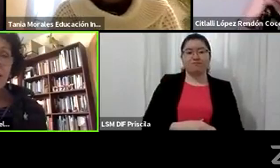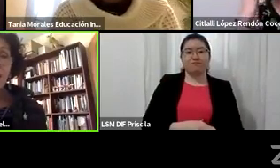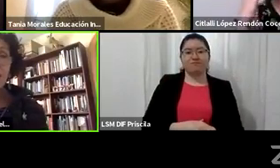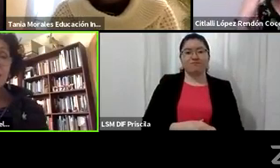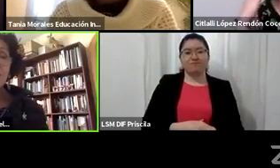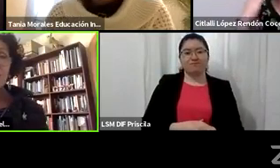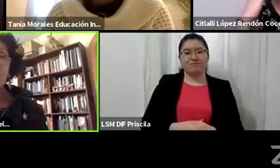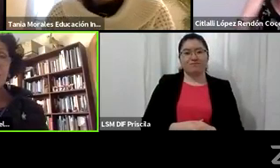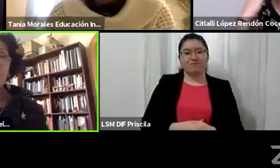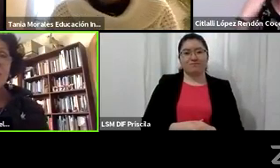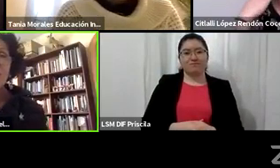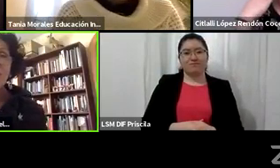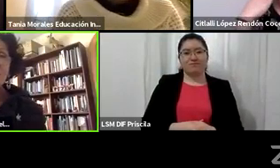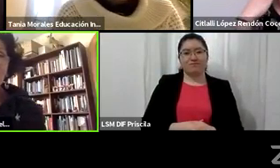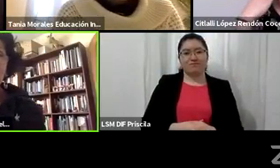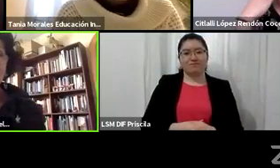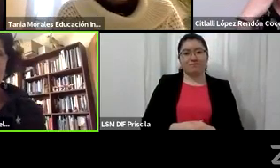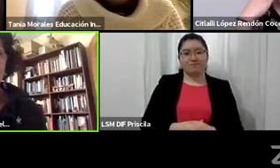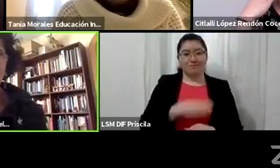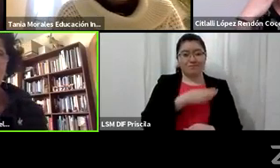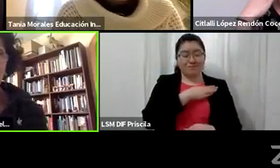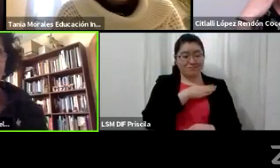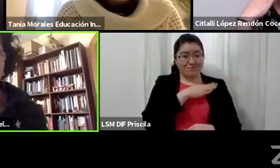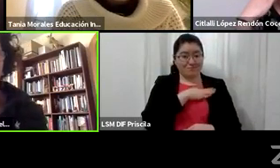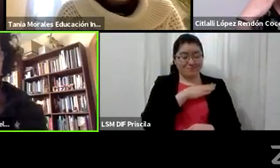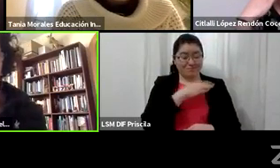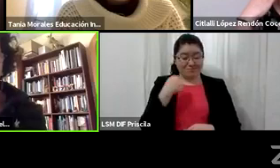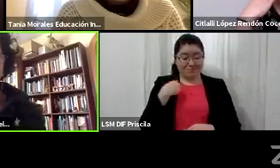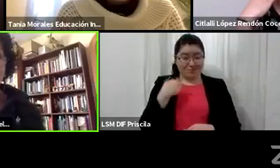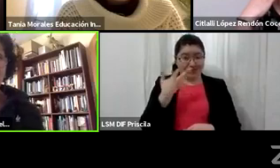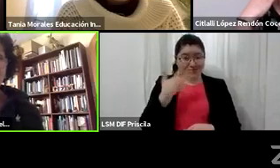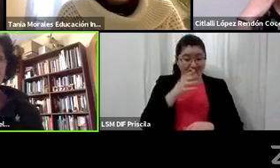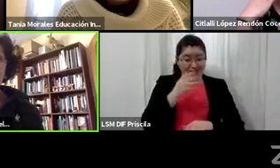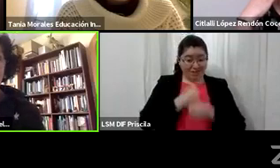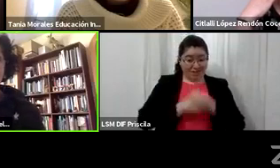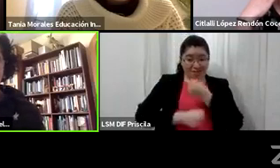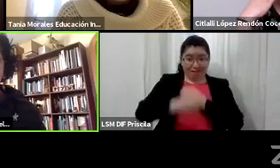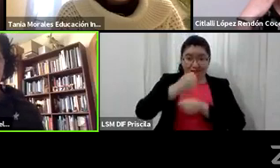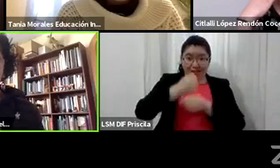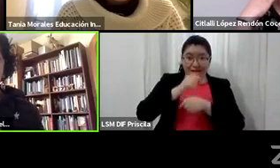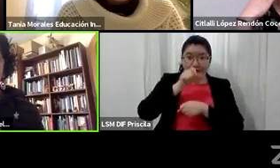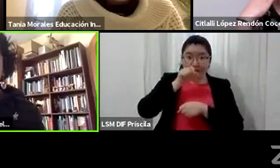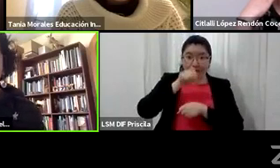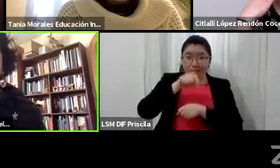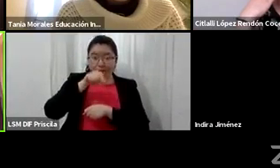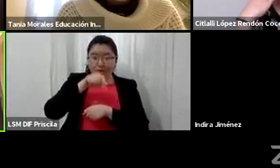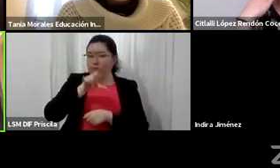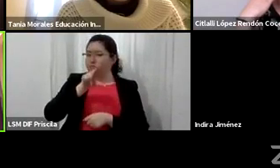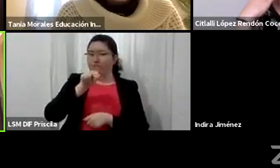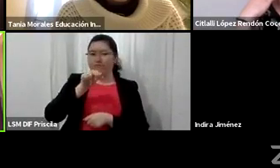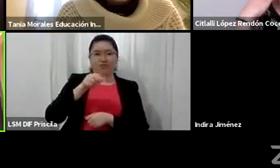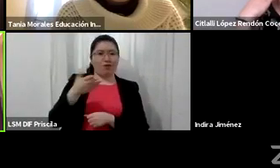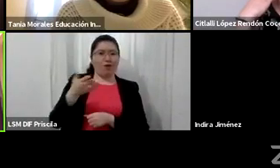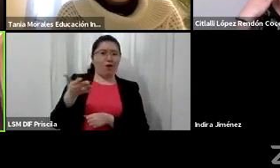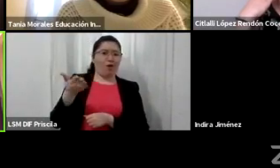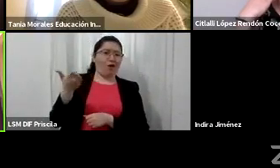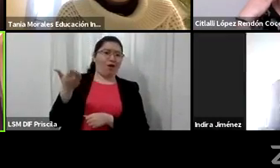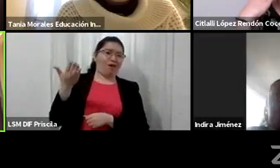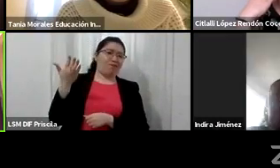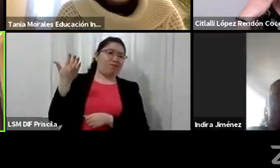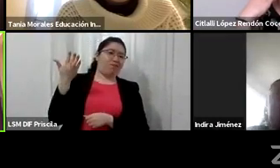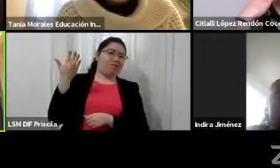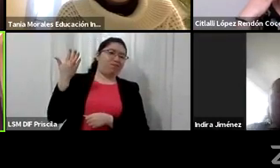Bueno, no tengo 10 años, tenemos mucho más años. Ya soy bastante más vieja que todas las que están